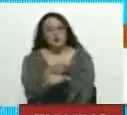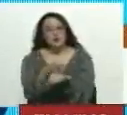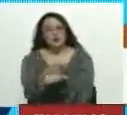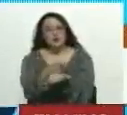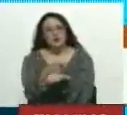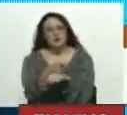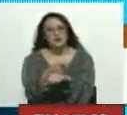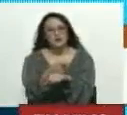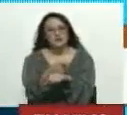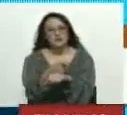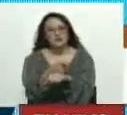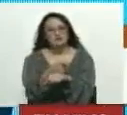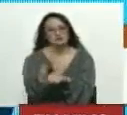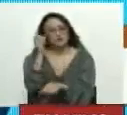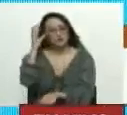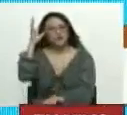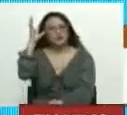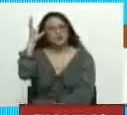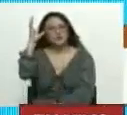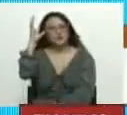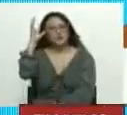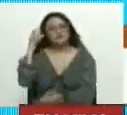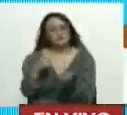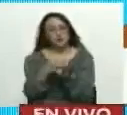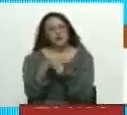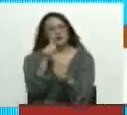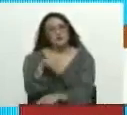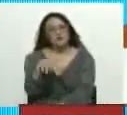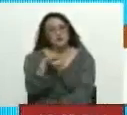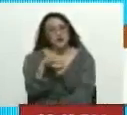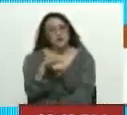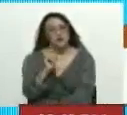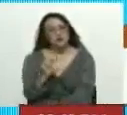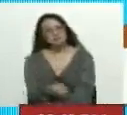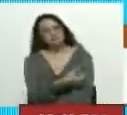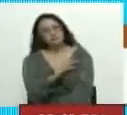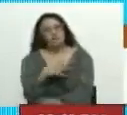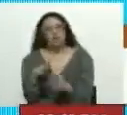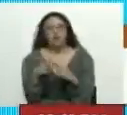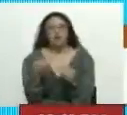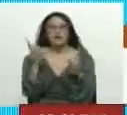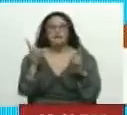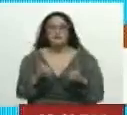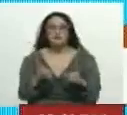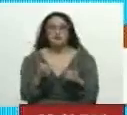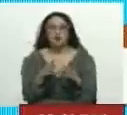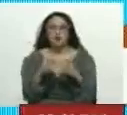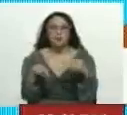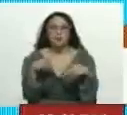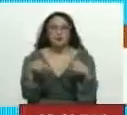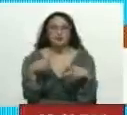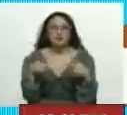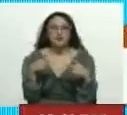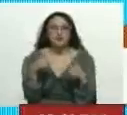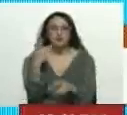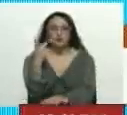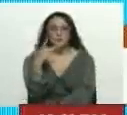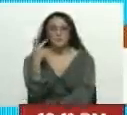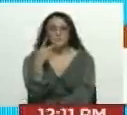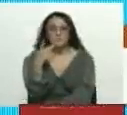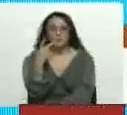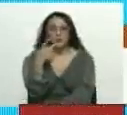de esa sabia benefactora del pueblo que debe impregnar toda decisión todo proceso de política